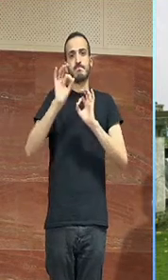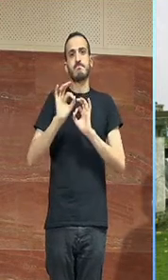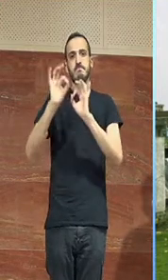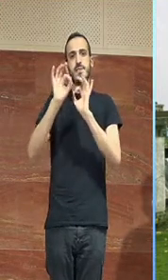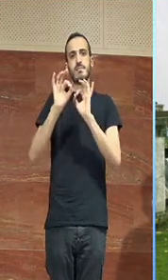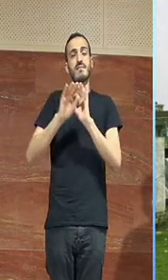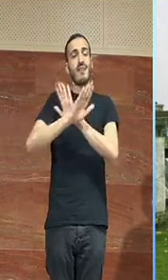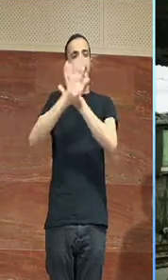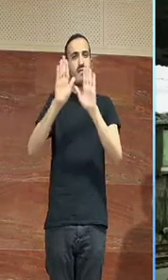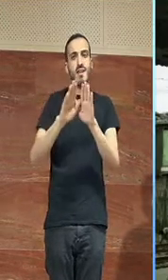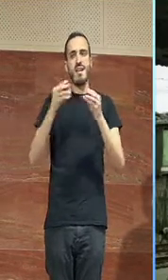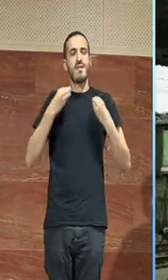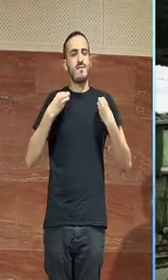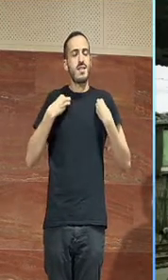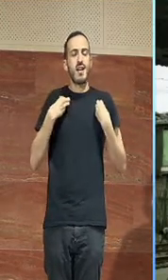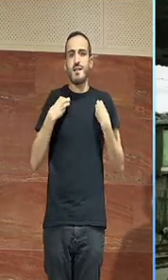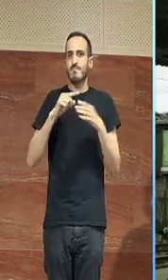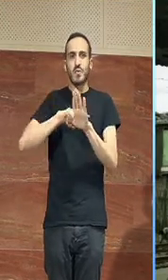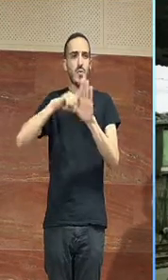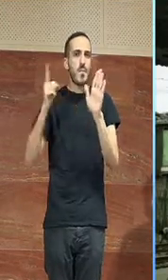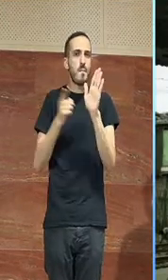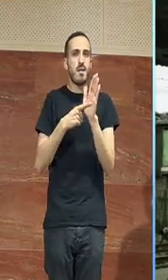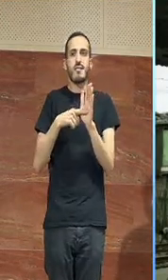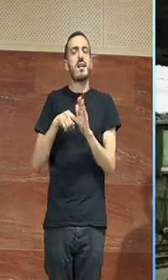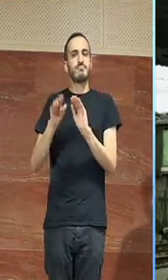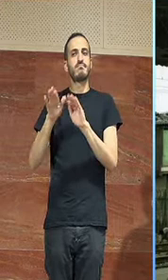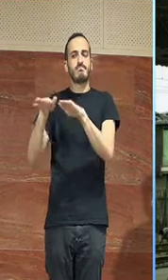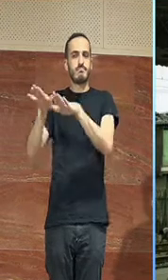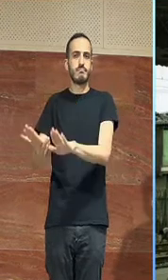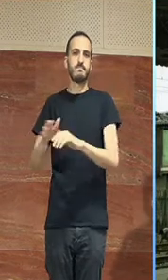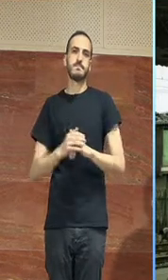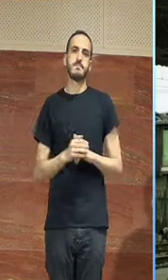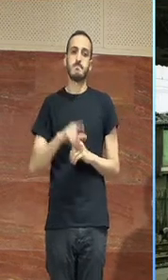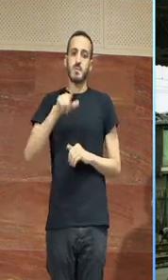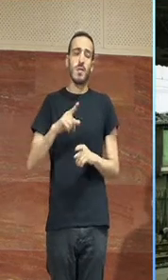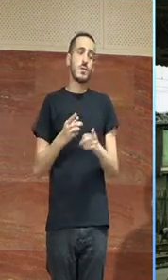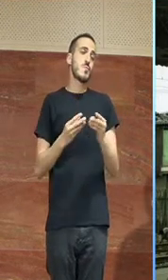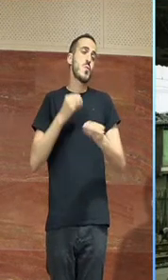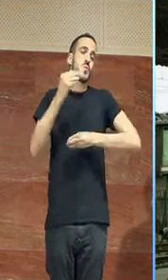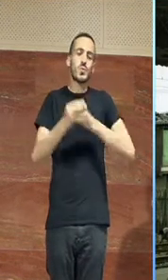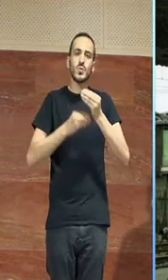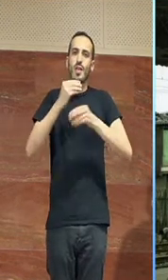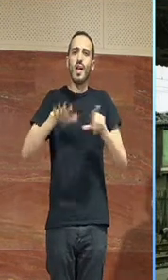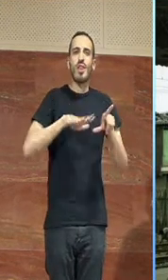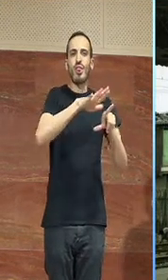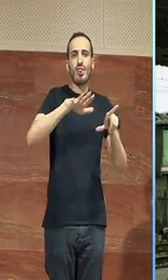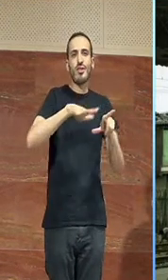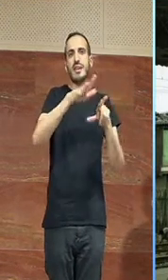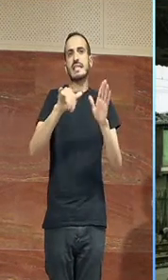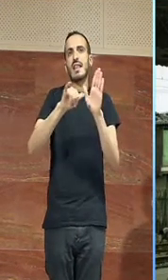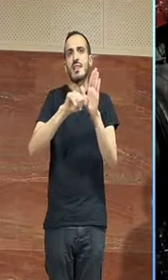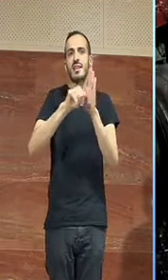pues, prácticamente toda su vida en esa situación. El uso de los espacios indefinidos, como las proximidades a las vías férreas, como